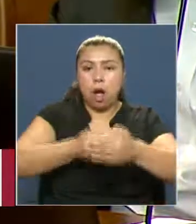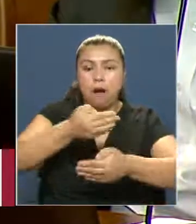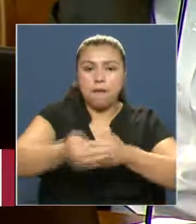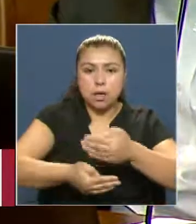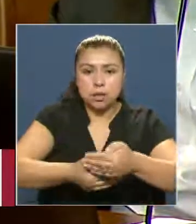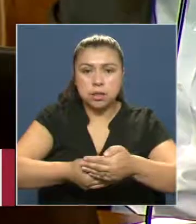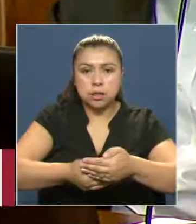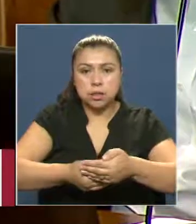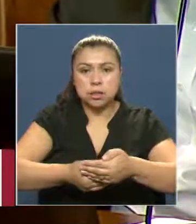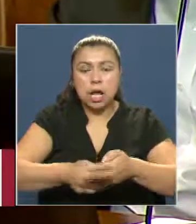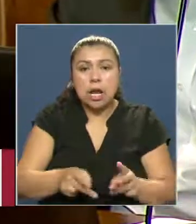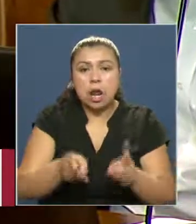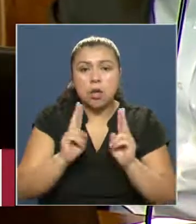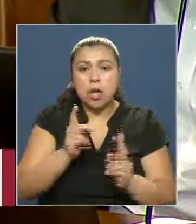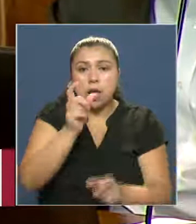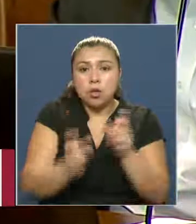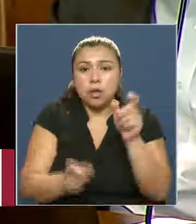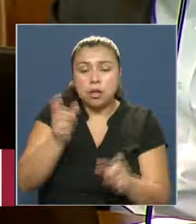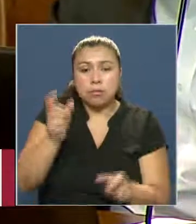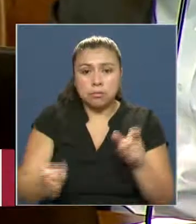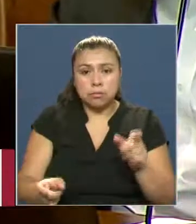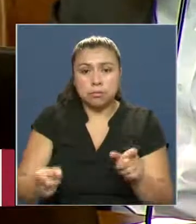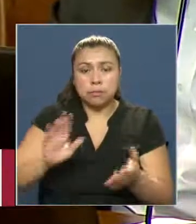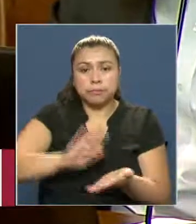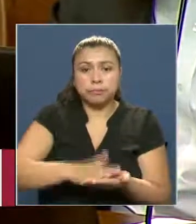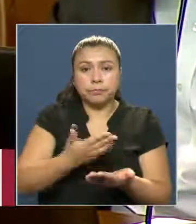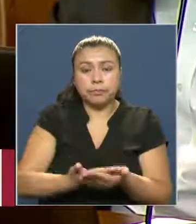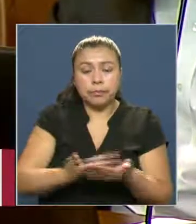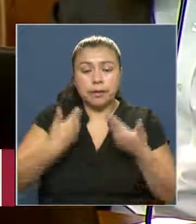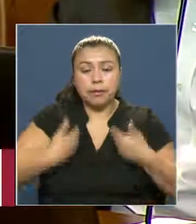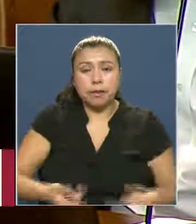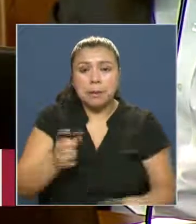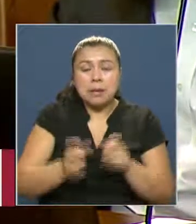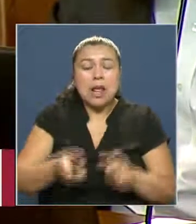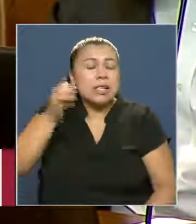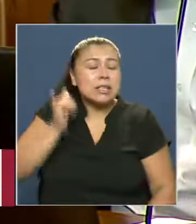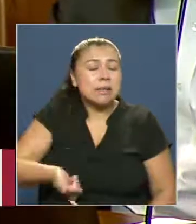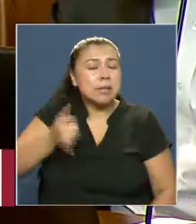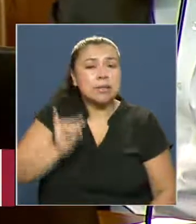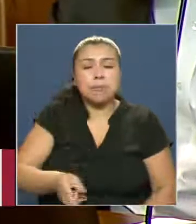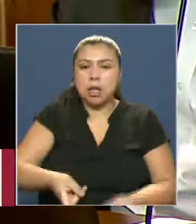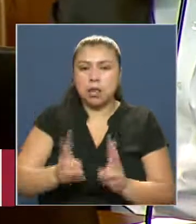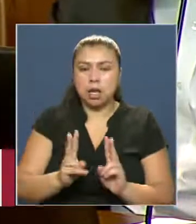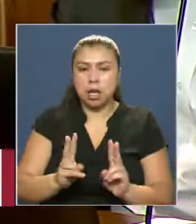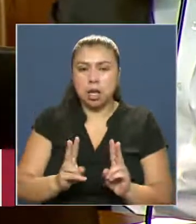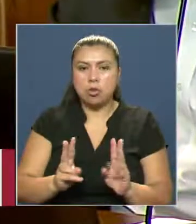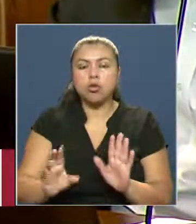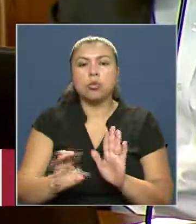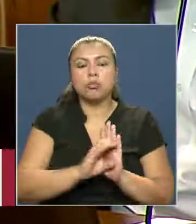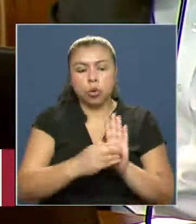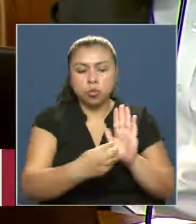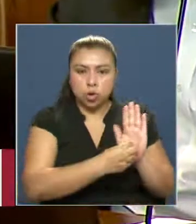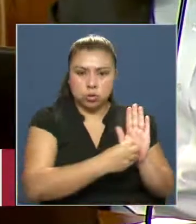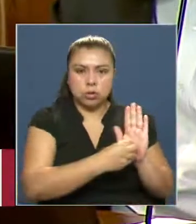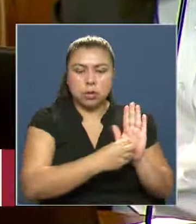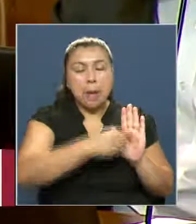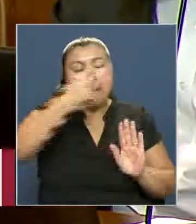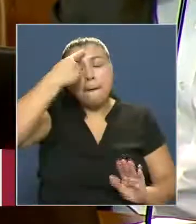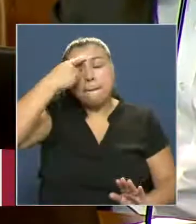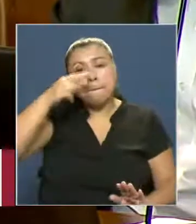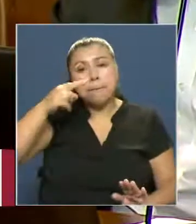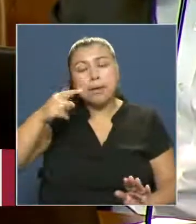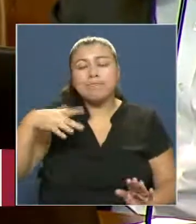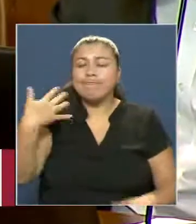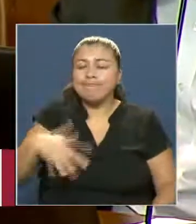avanzando en los derechos de las personas. La salud debió siempre haber sido un derecho consagrado en la Constitución. Por lo tanto, va a